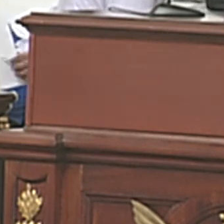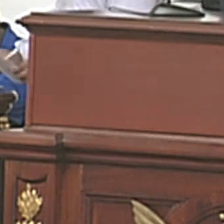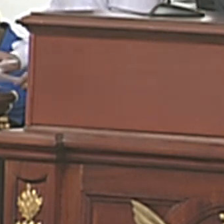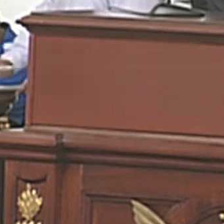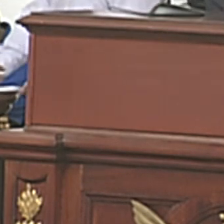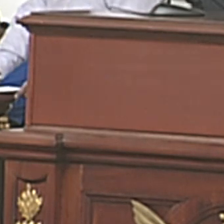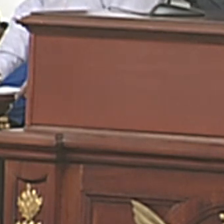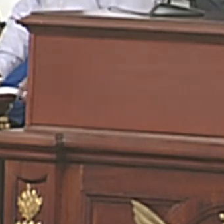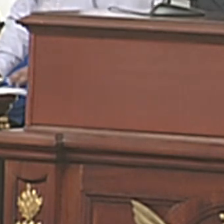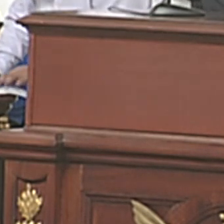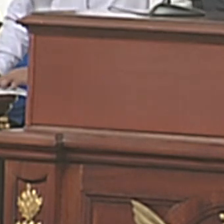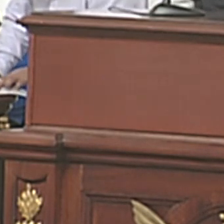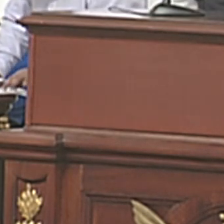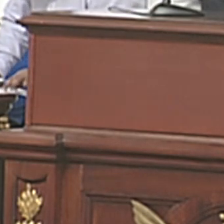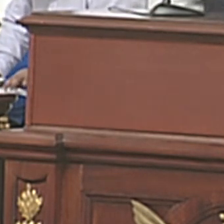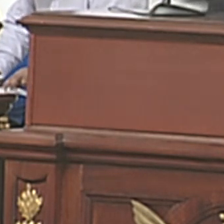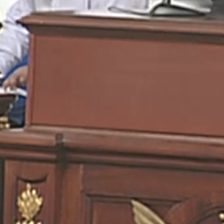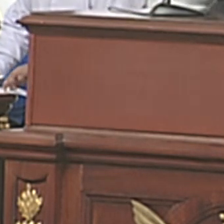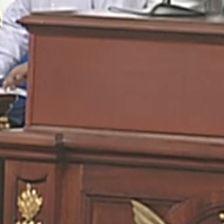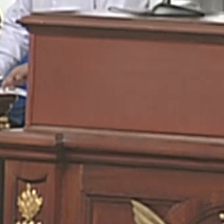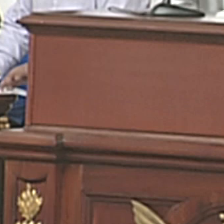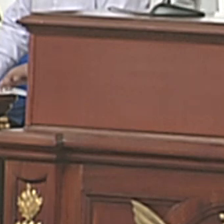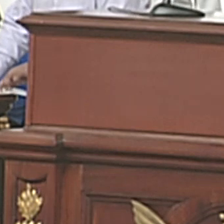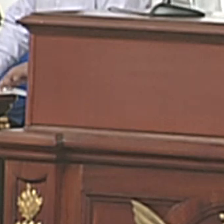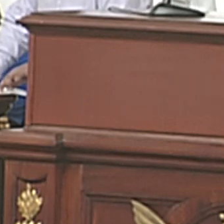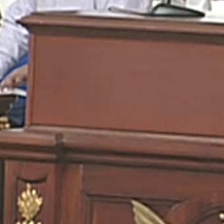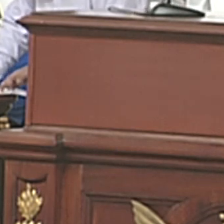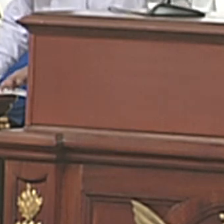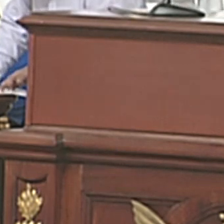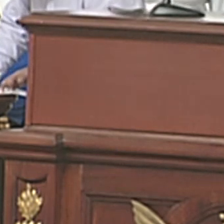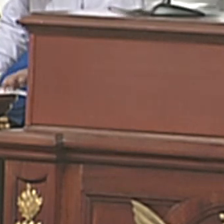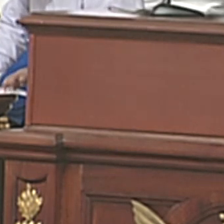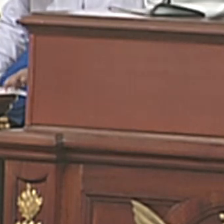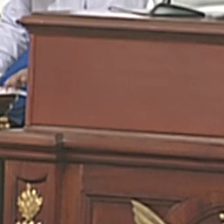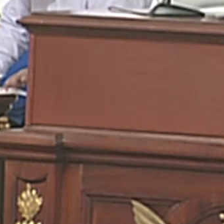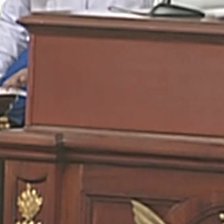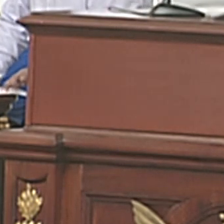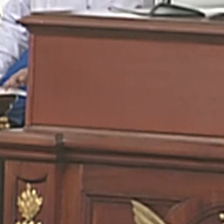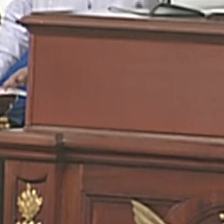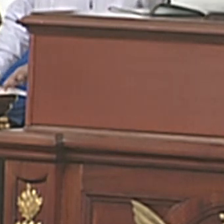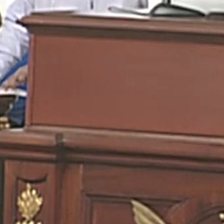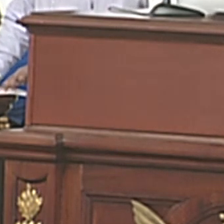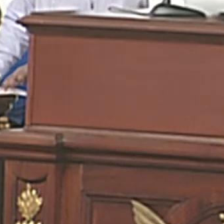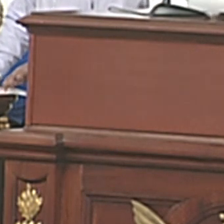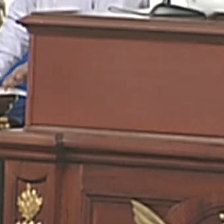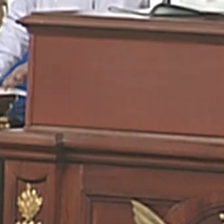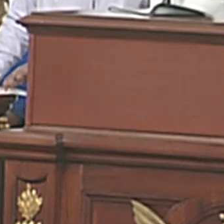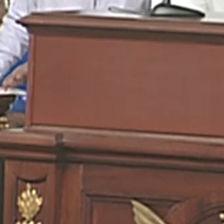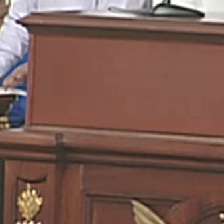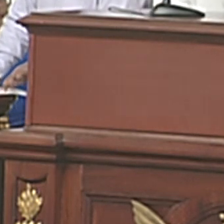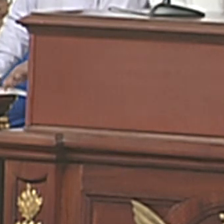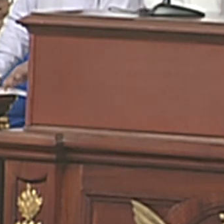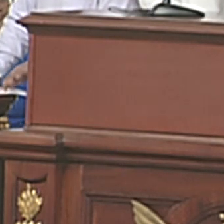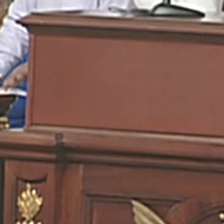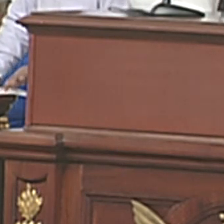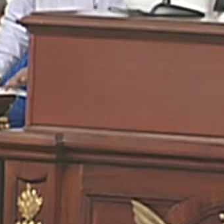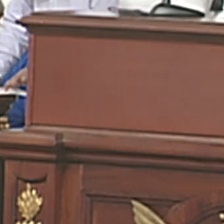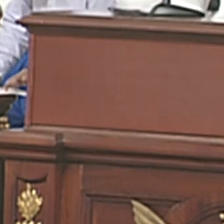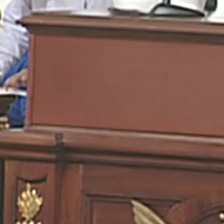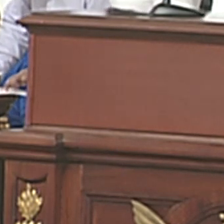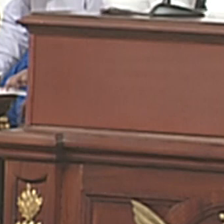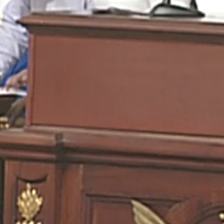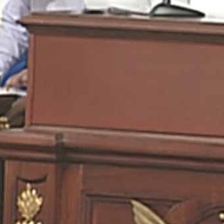Diputada María de Lourdes Paz Reyes, integrante del Grupo Parlamentario del Partido del Trabajo. Diputado Víctor Hugo Lobo Román, integrante del